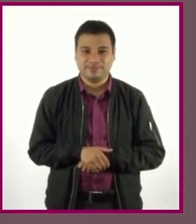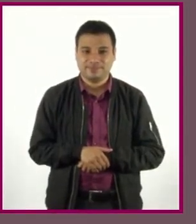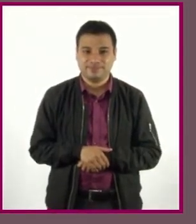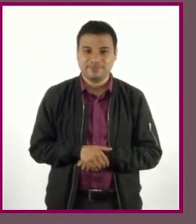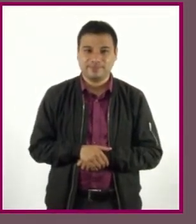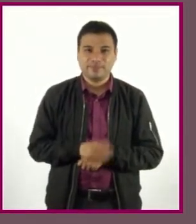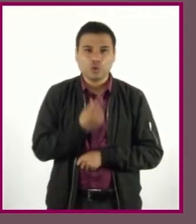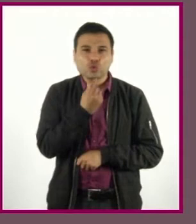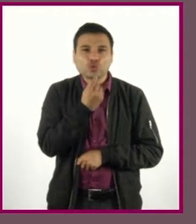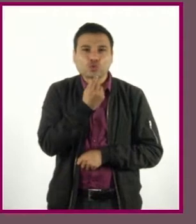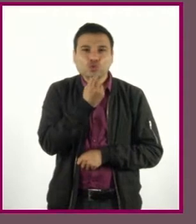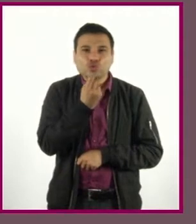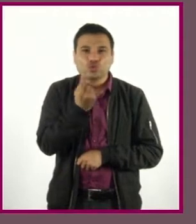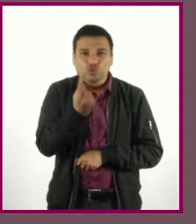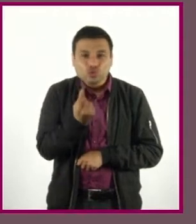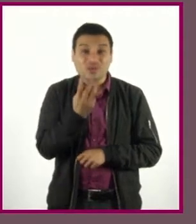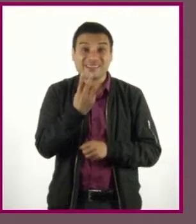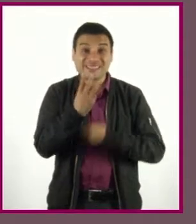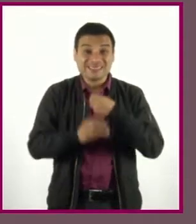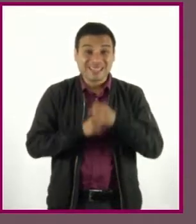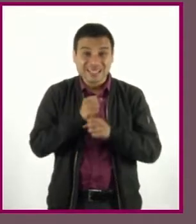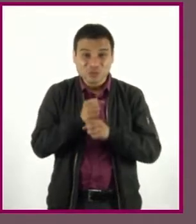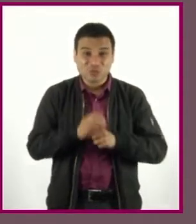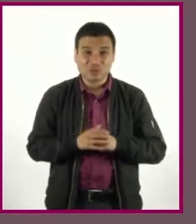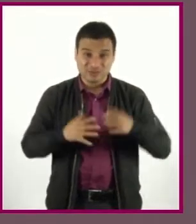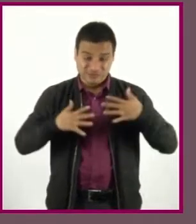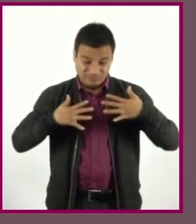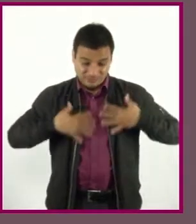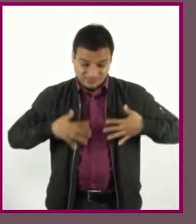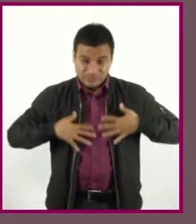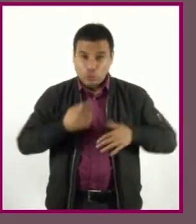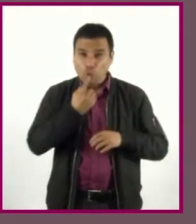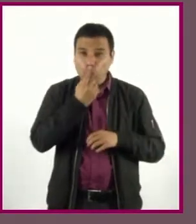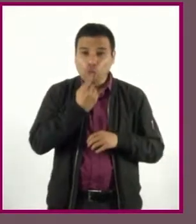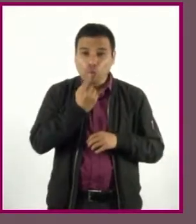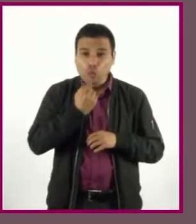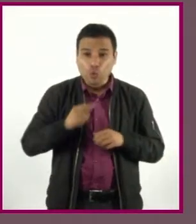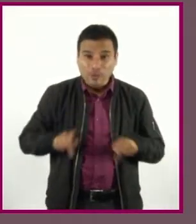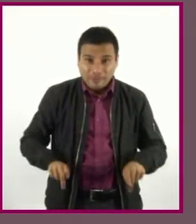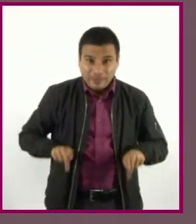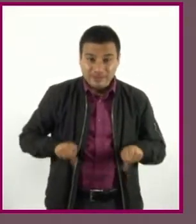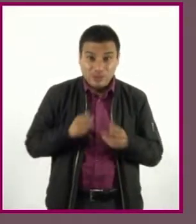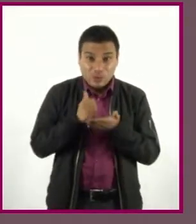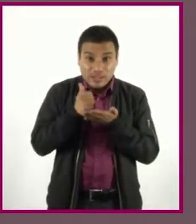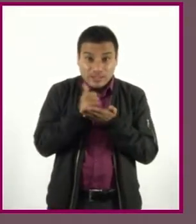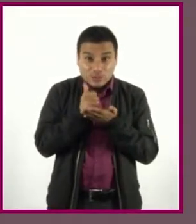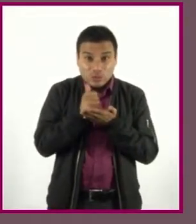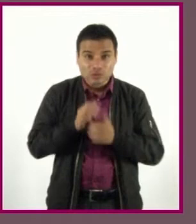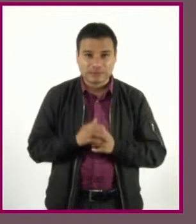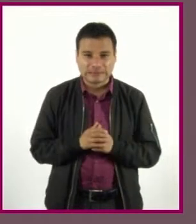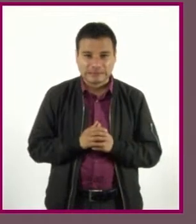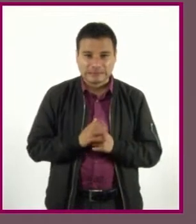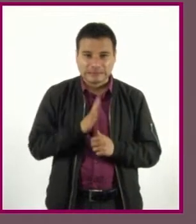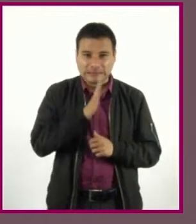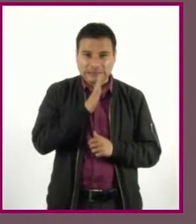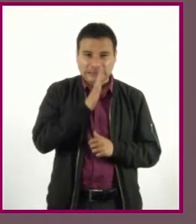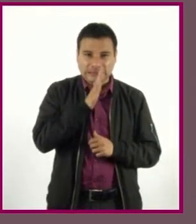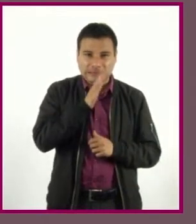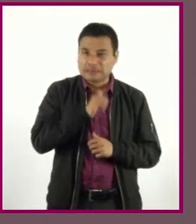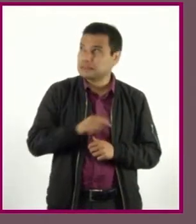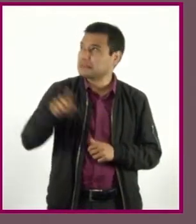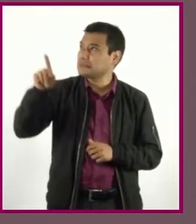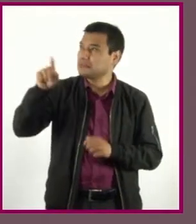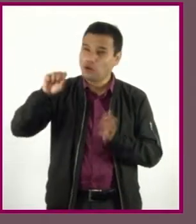el pequeño de 3 años que vestía una playera roja y un pantaloncito azul, tenía hundido en la arena la mitad de su